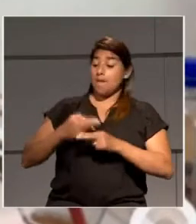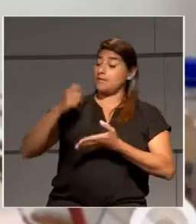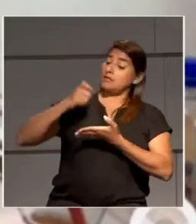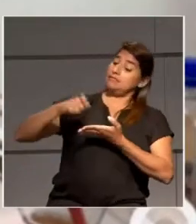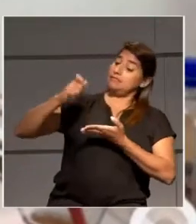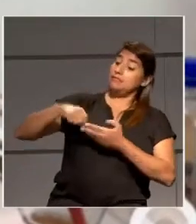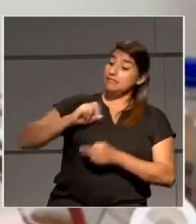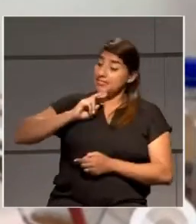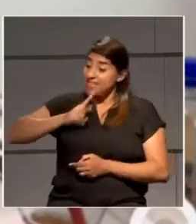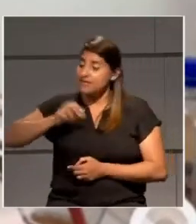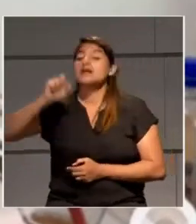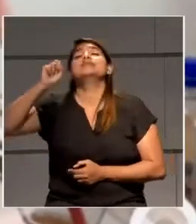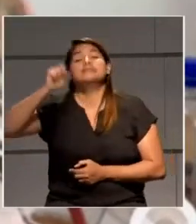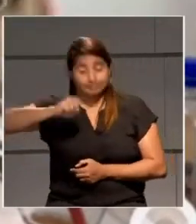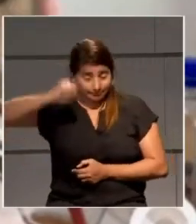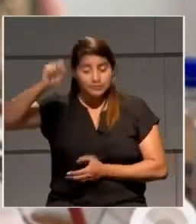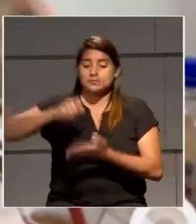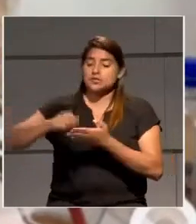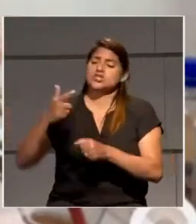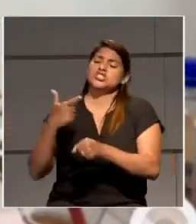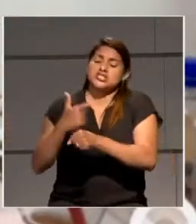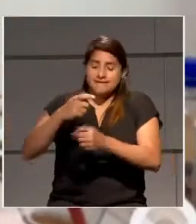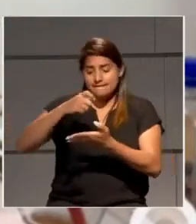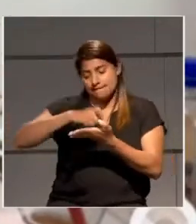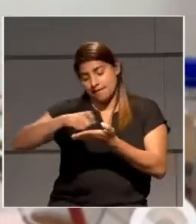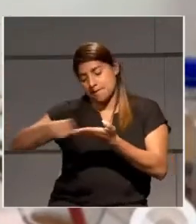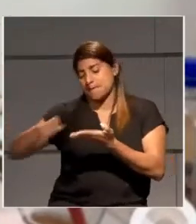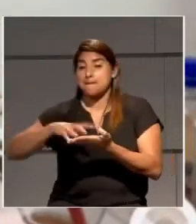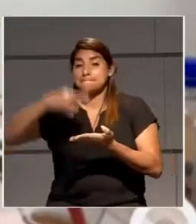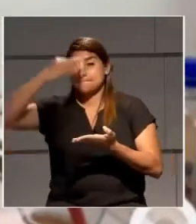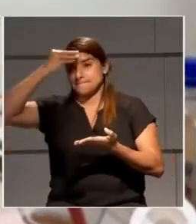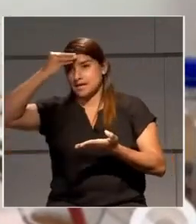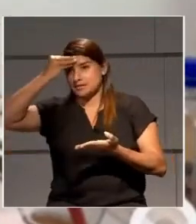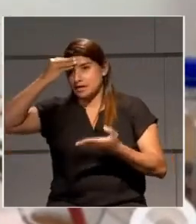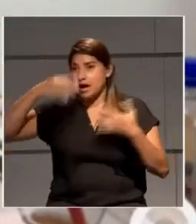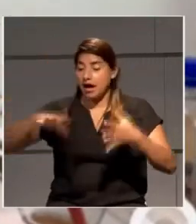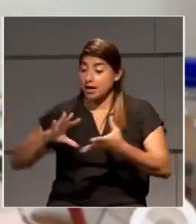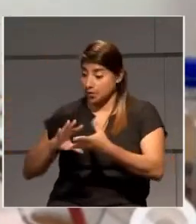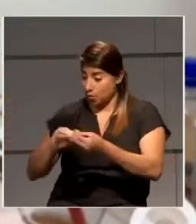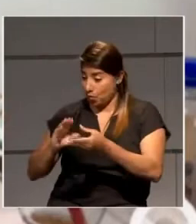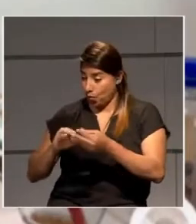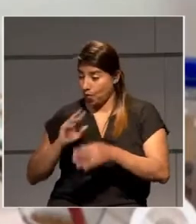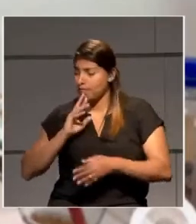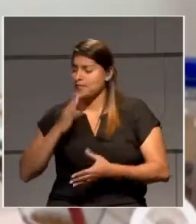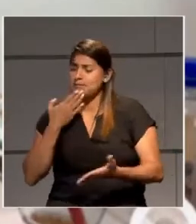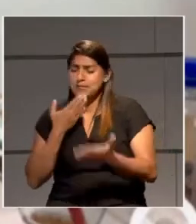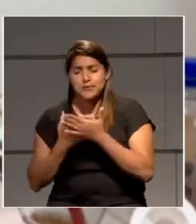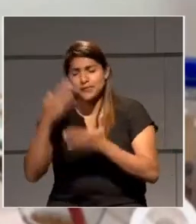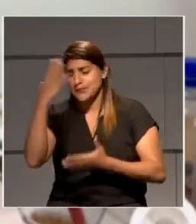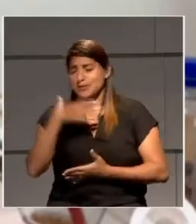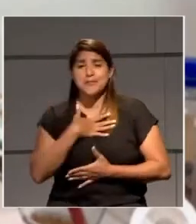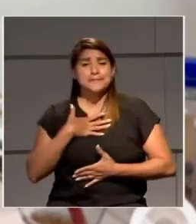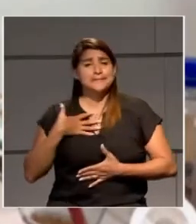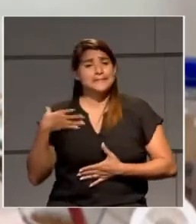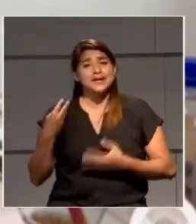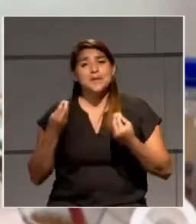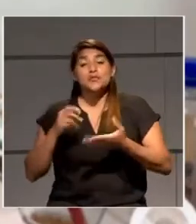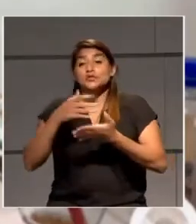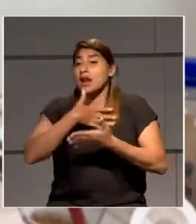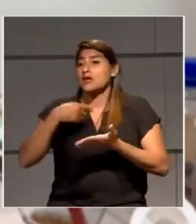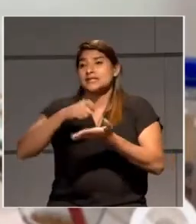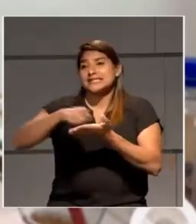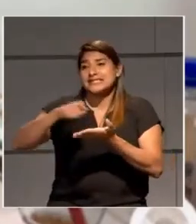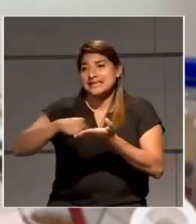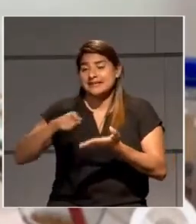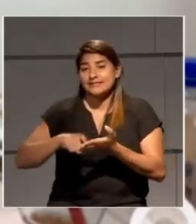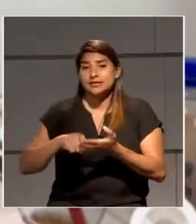¿En serio? Sí, está muy chiva escribir. Plu. Me encanta, Nadie, me encanta. Plu, qué dicha que le gusta escribir. Y me